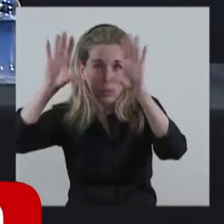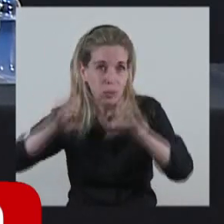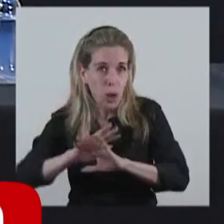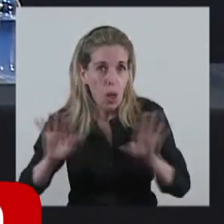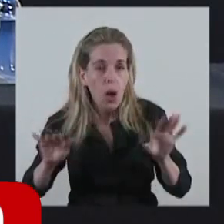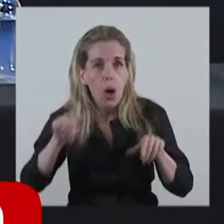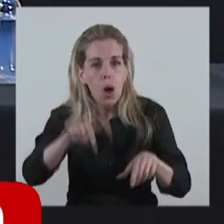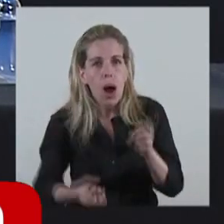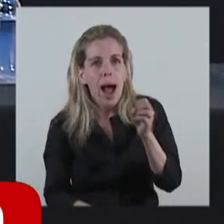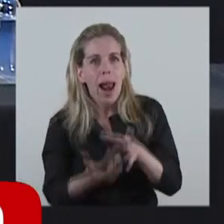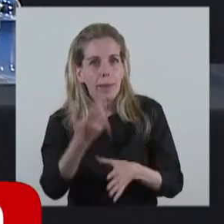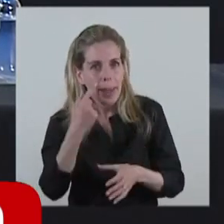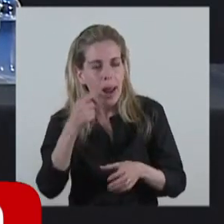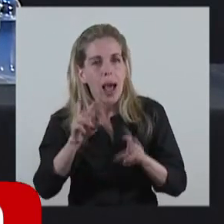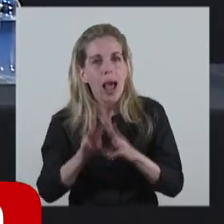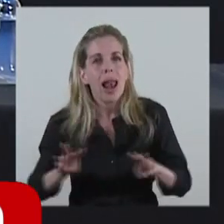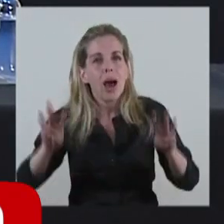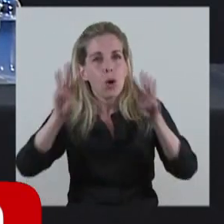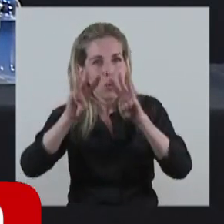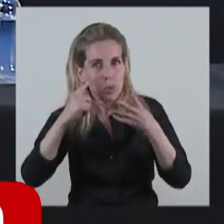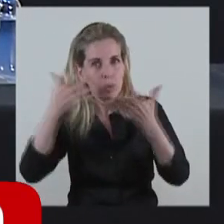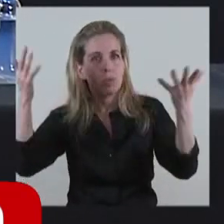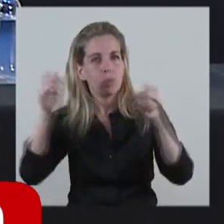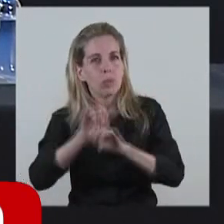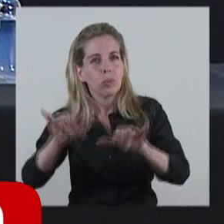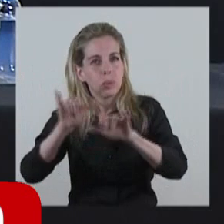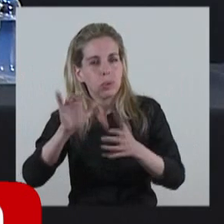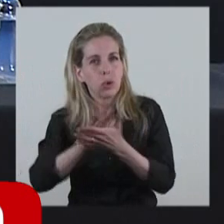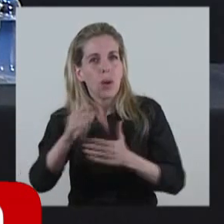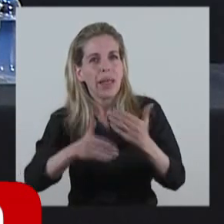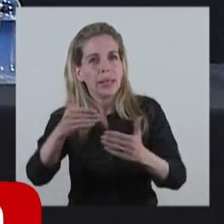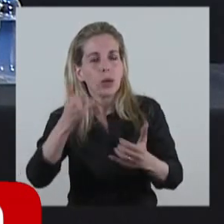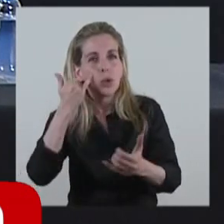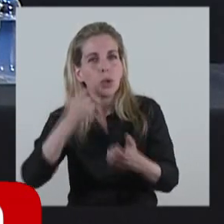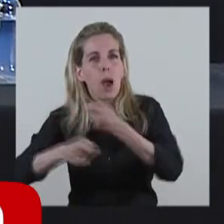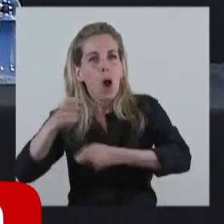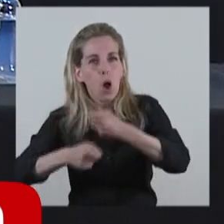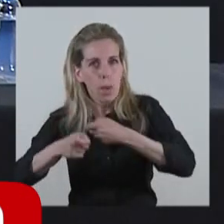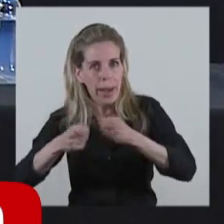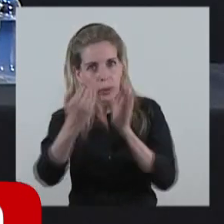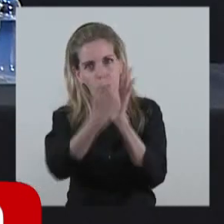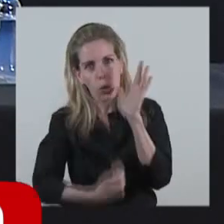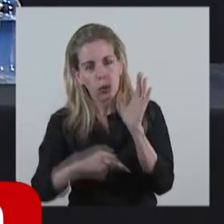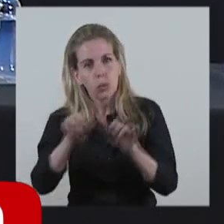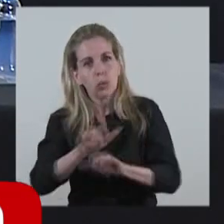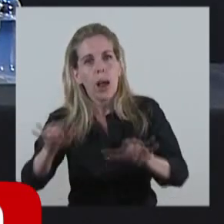Esta mañana se presentaba en las Naciones Unidas el reporte de Desarrollo y Comercio, que es un reporte muy